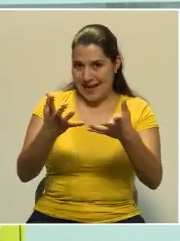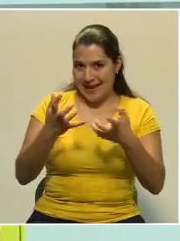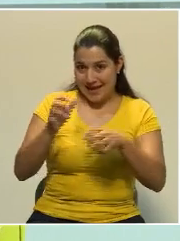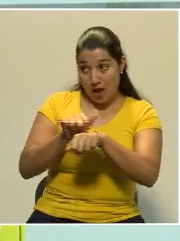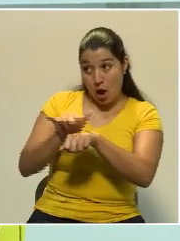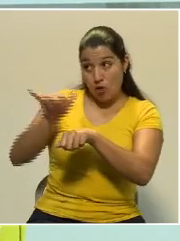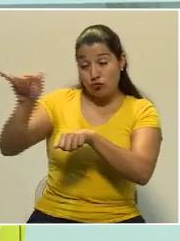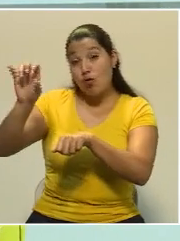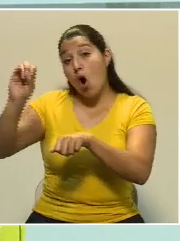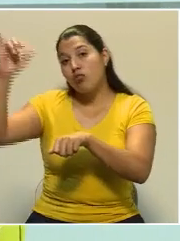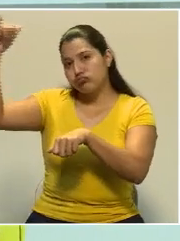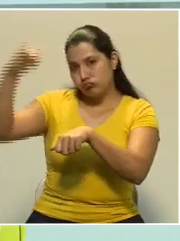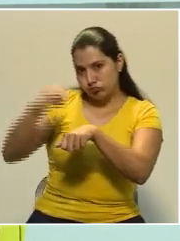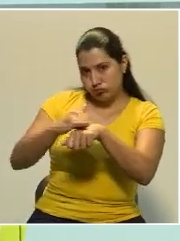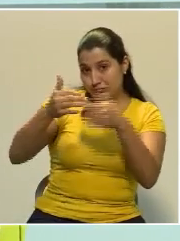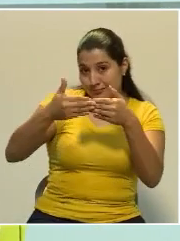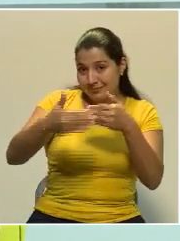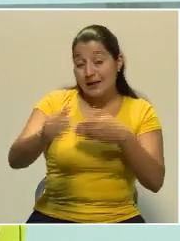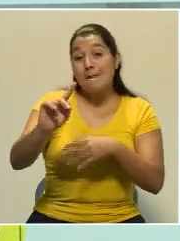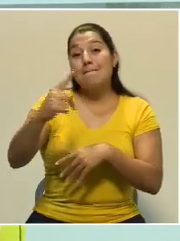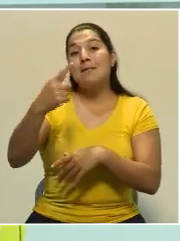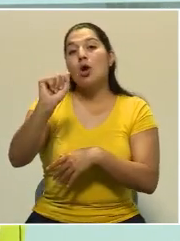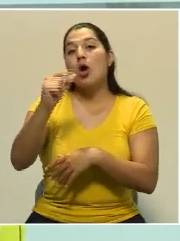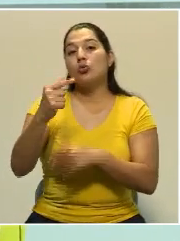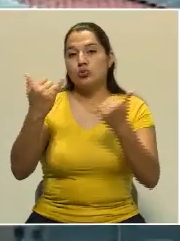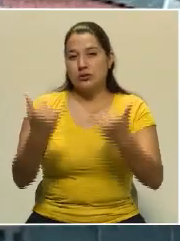del 1 de agosto. Veamos la siguiente información.